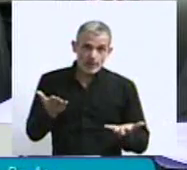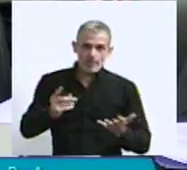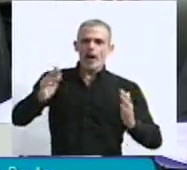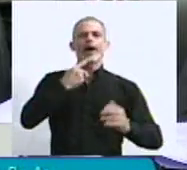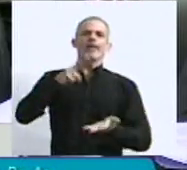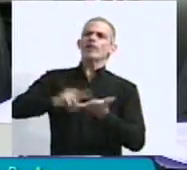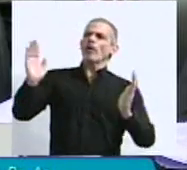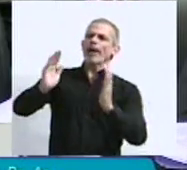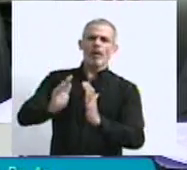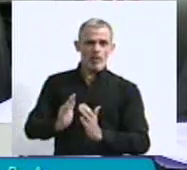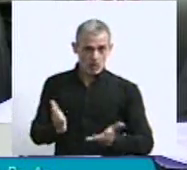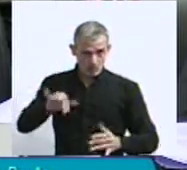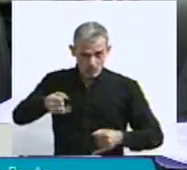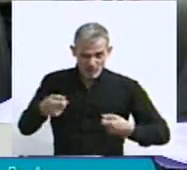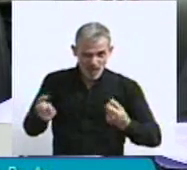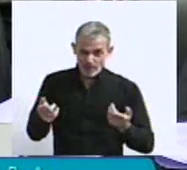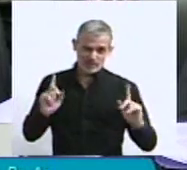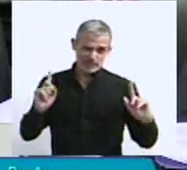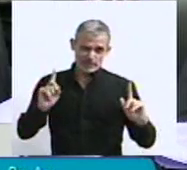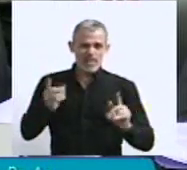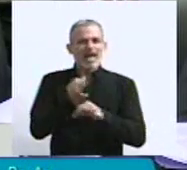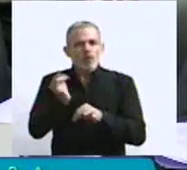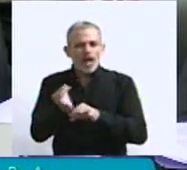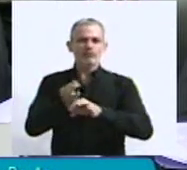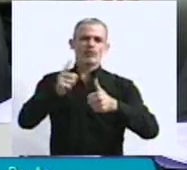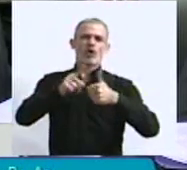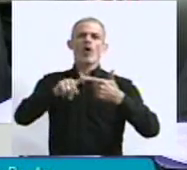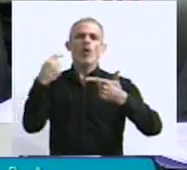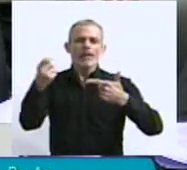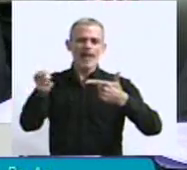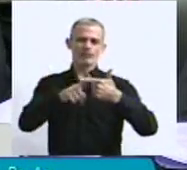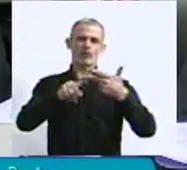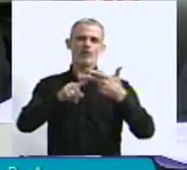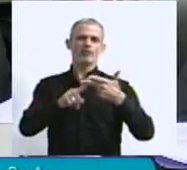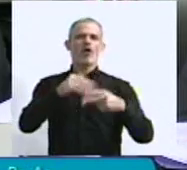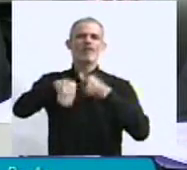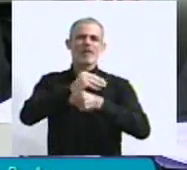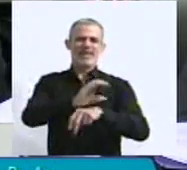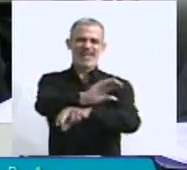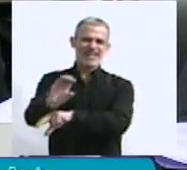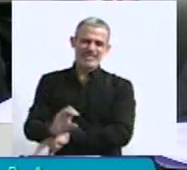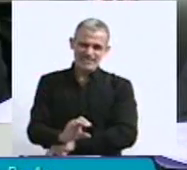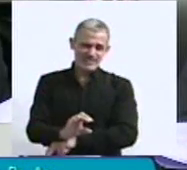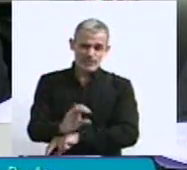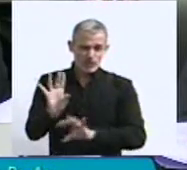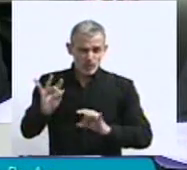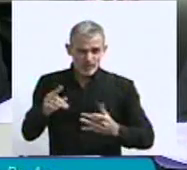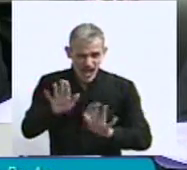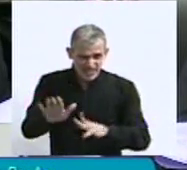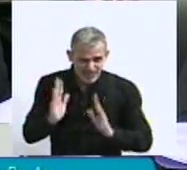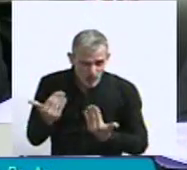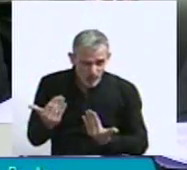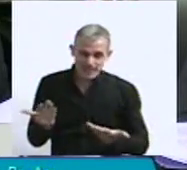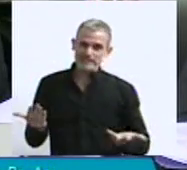rebajas de impuestos que hubieran sostenido educación, jubilaciones y asignaciones familiares. También es muy difícil